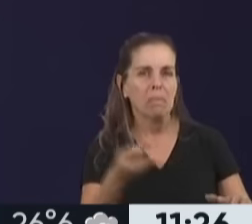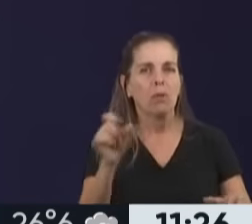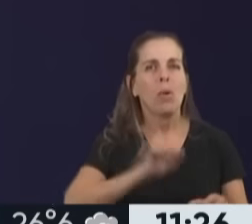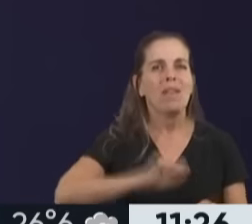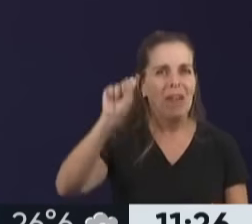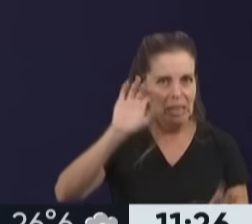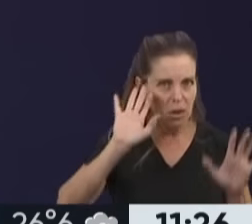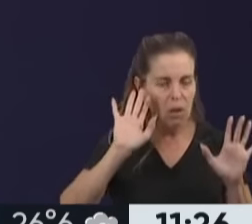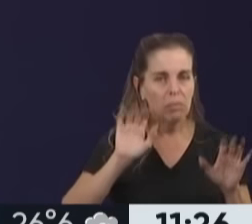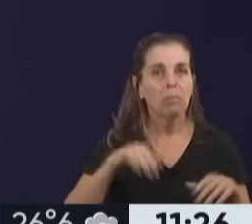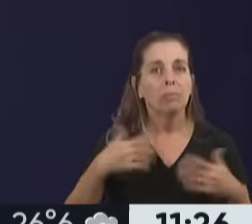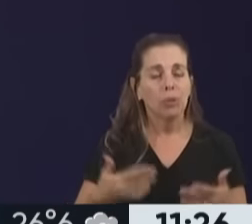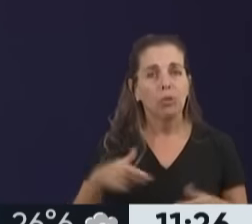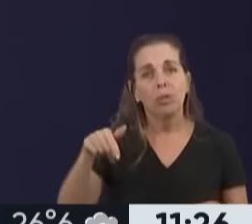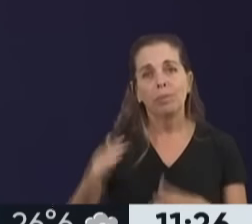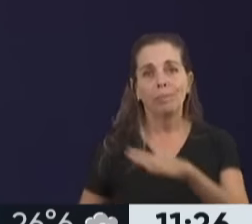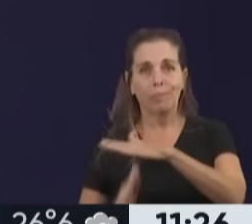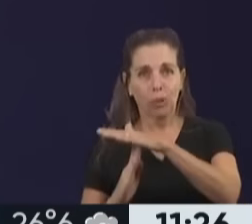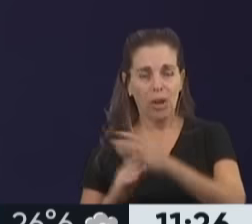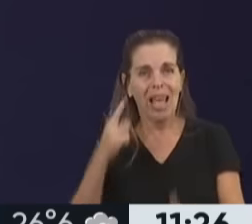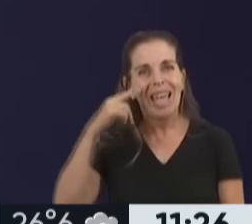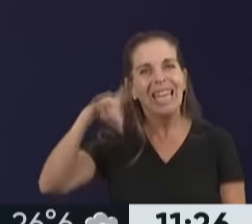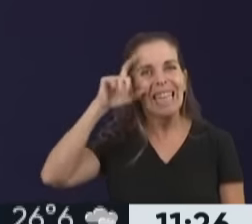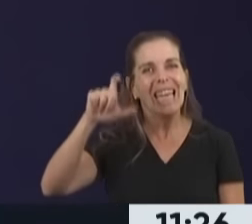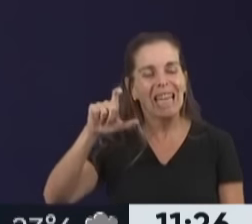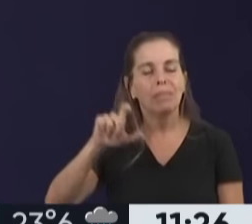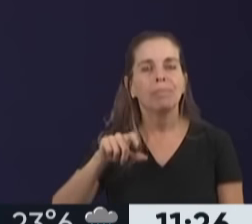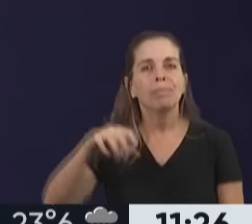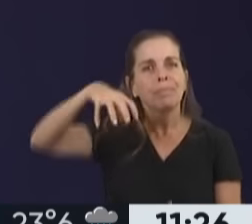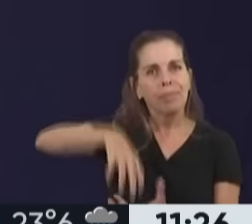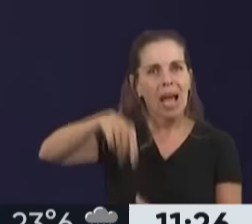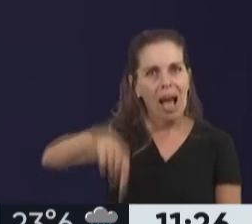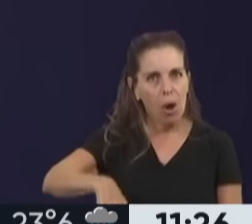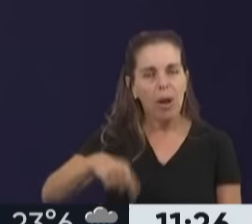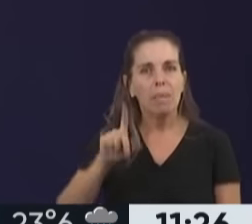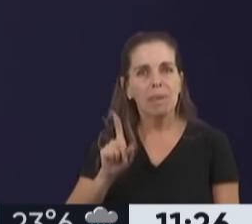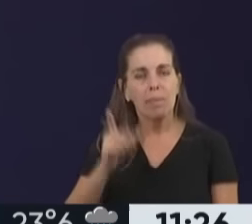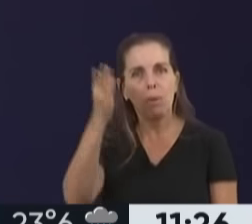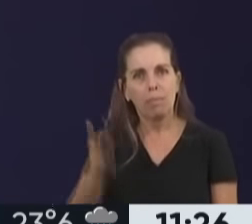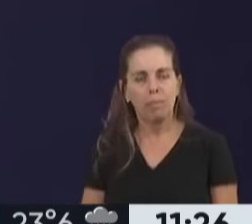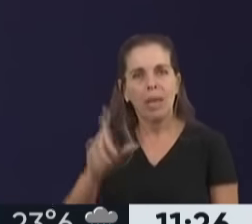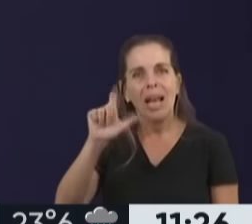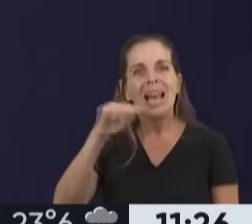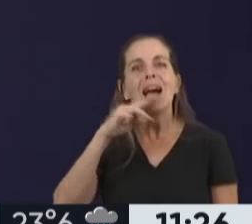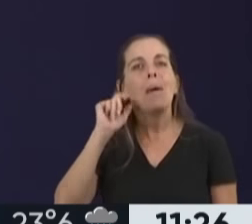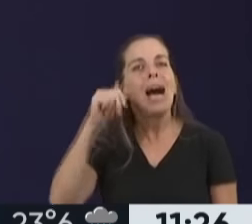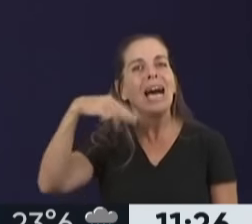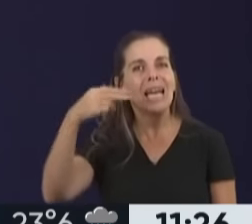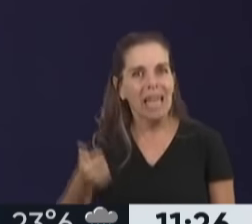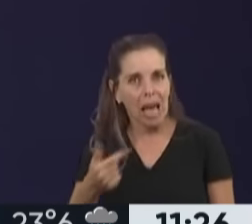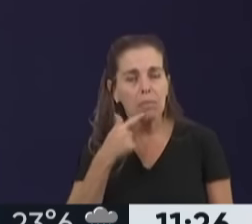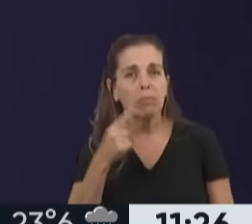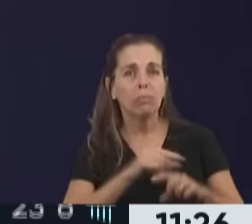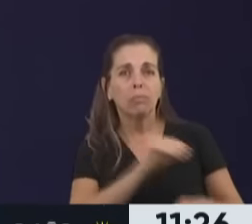trabajo de marco labaña y efectivamente lo que plantea marco labaña en el en el tweet al que hace